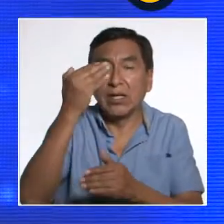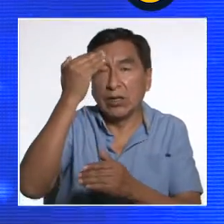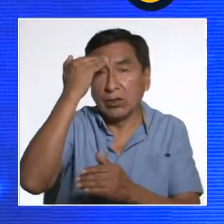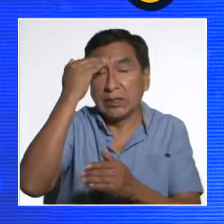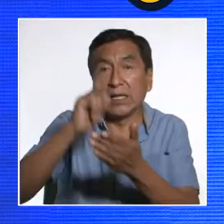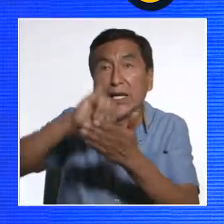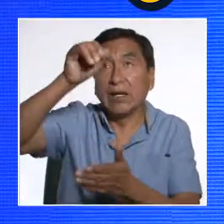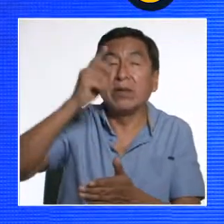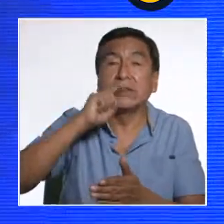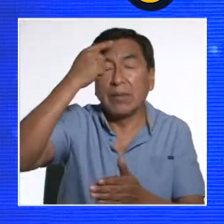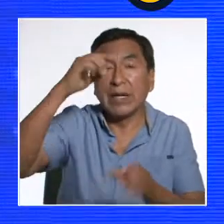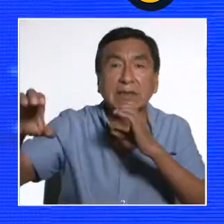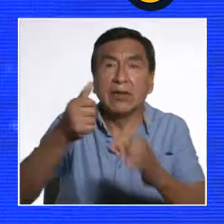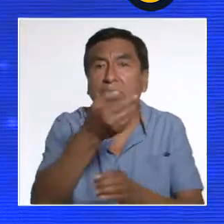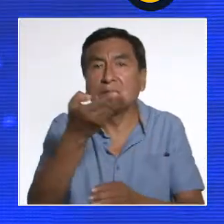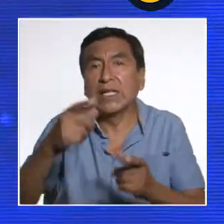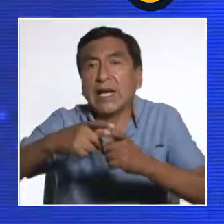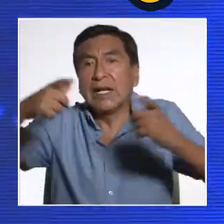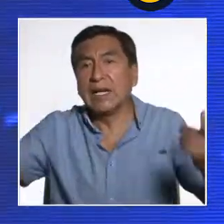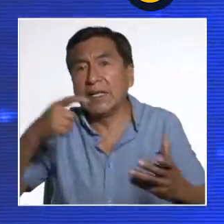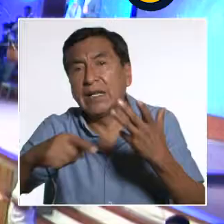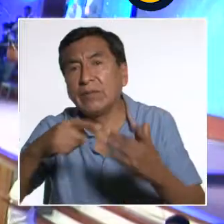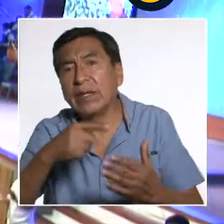hacer algo grande en medio de ti.